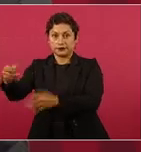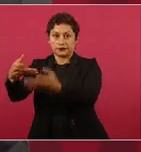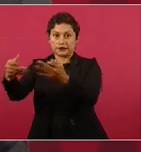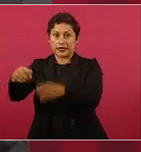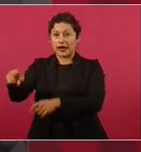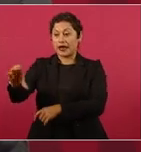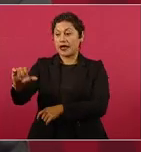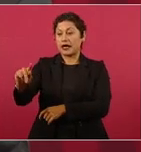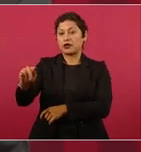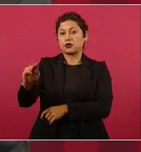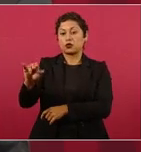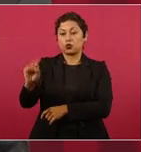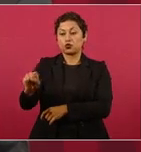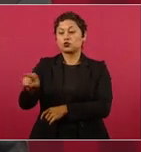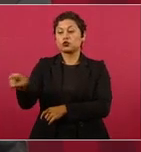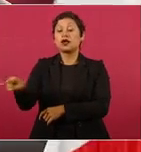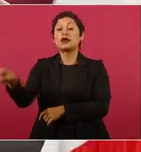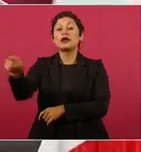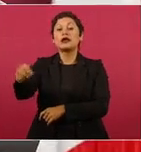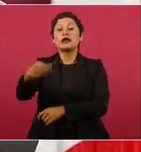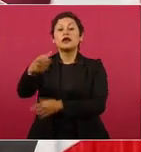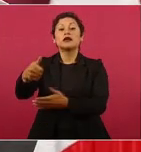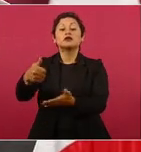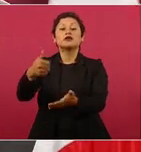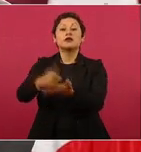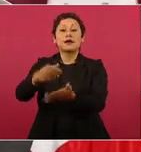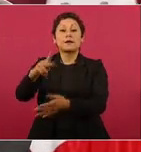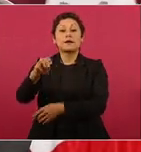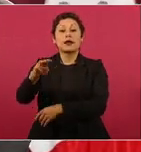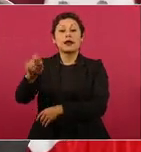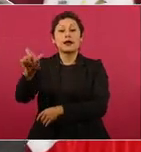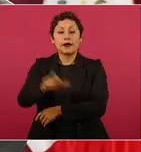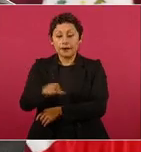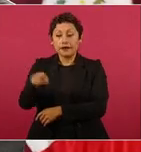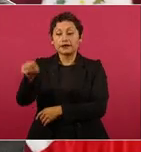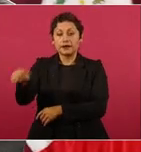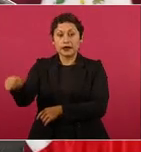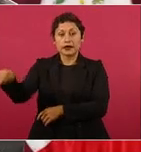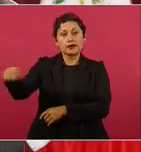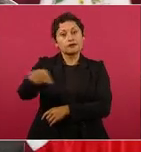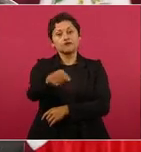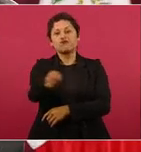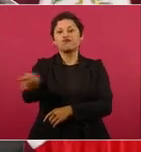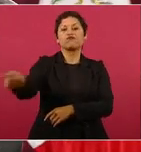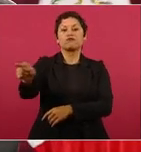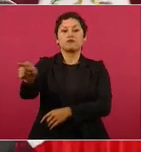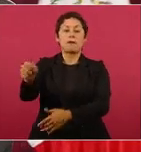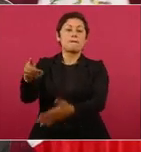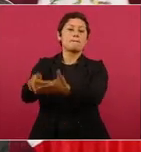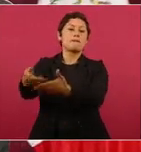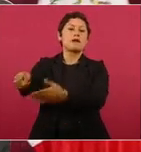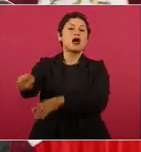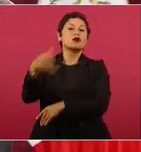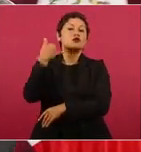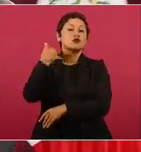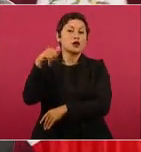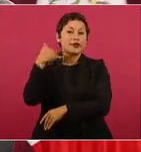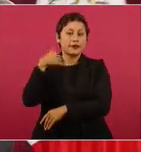Cactus Ciudad Pemex y de Pemex la península de Yucatán,